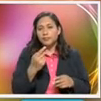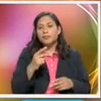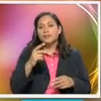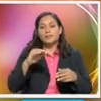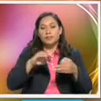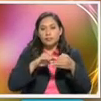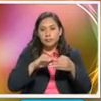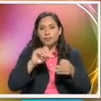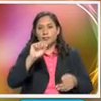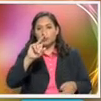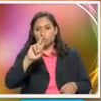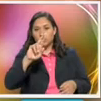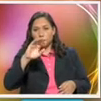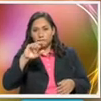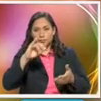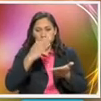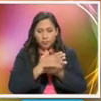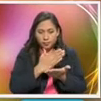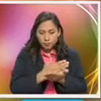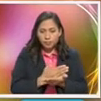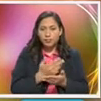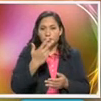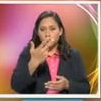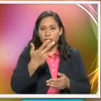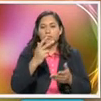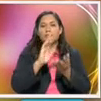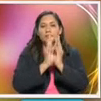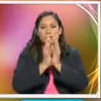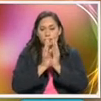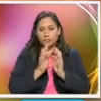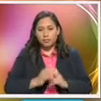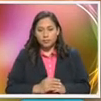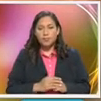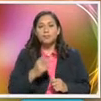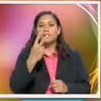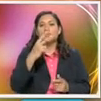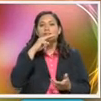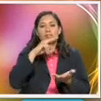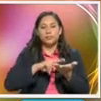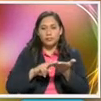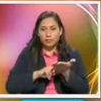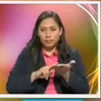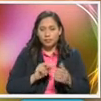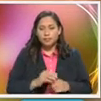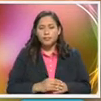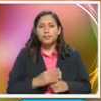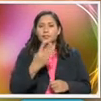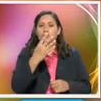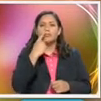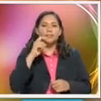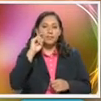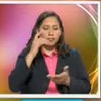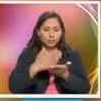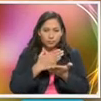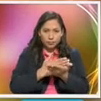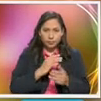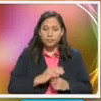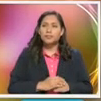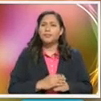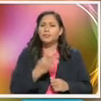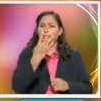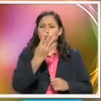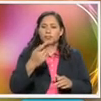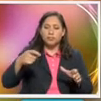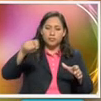una taza de surimi picado. Sí, 8 rebanadas de piña. También 2 aguacates medianos. 4 jitomates en cubos. 4